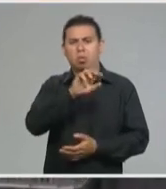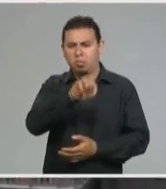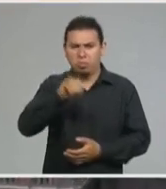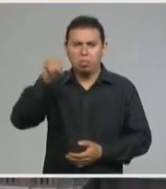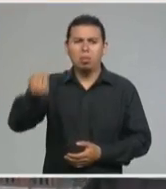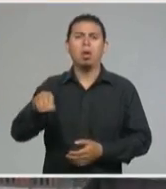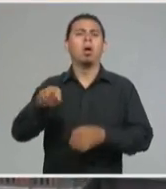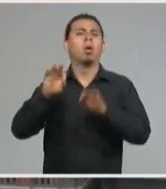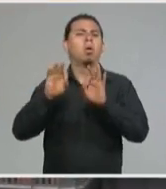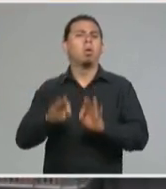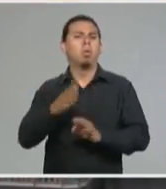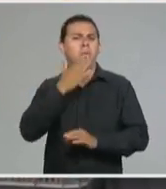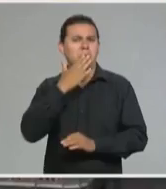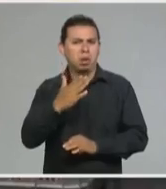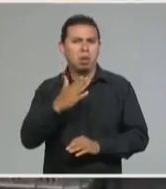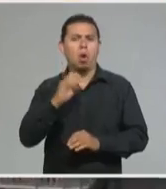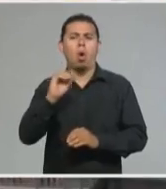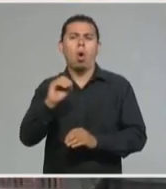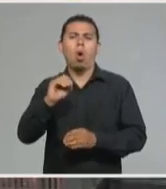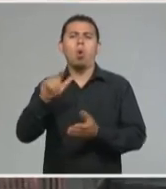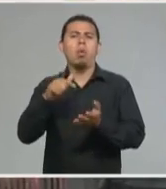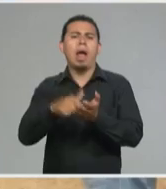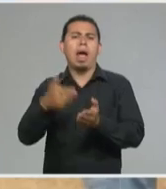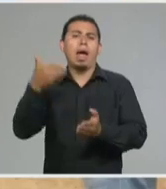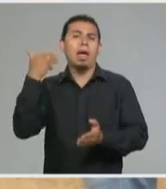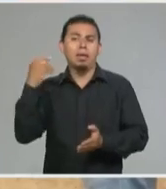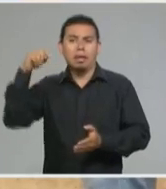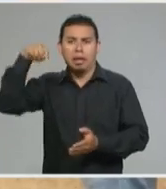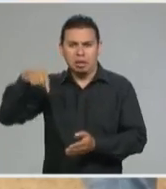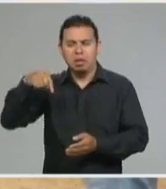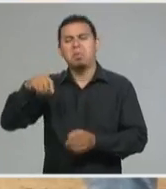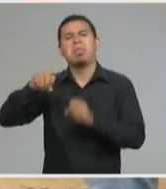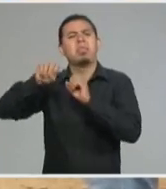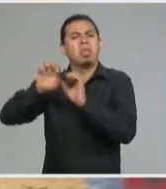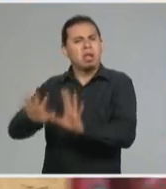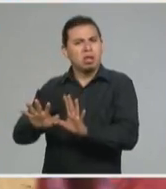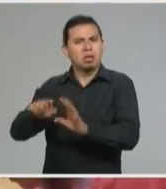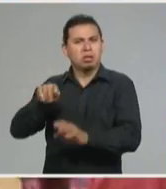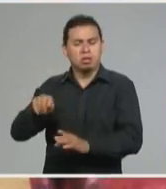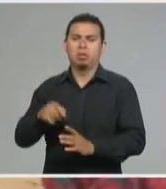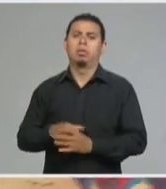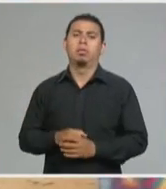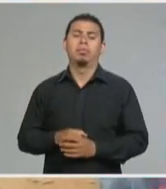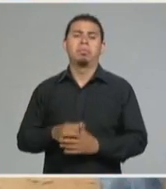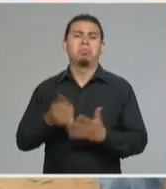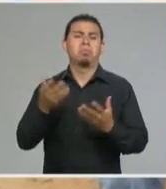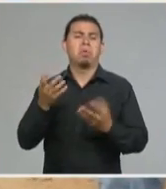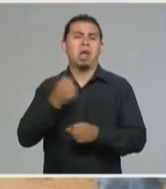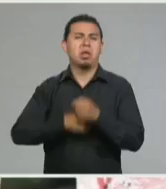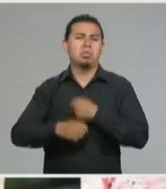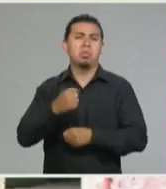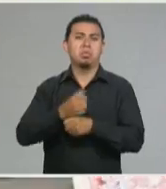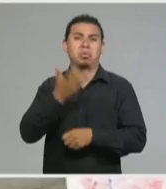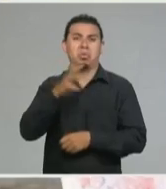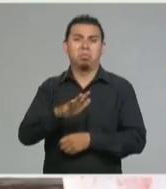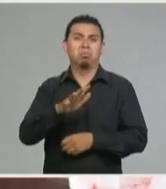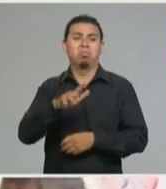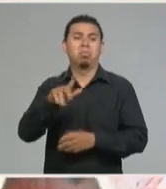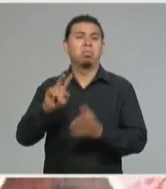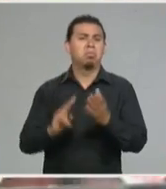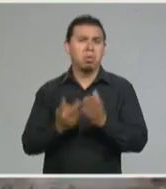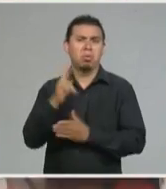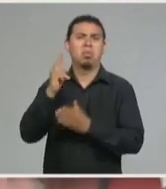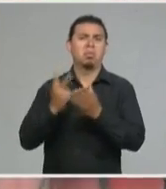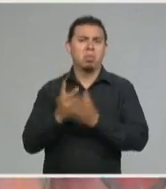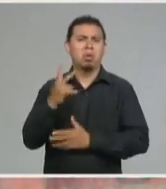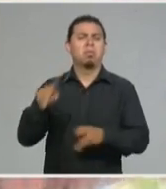más digno o que los regresen al lugar en donde estaban. Manifestaron que desde hace 10 años venden verduras sobre esta calle